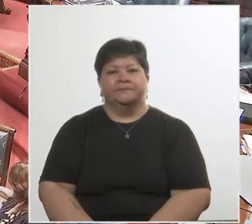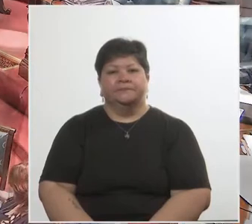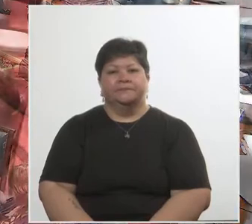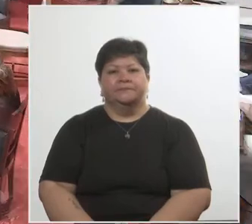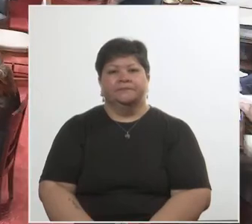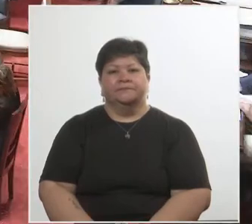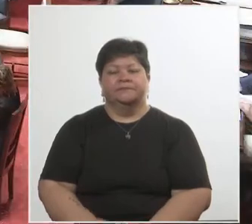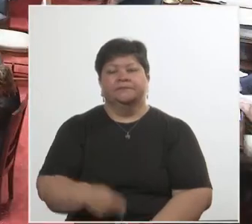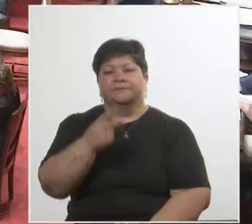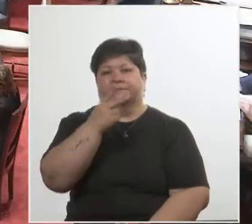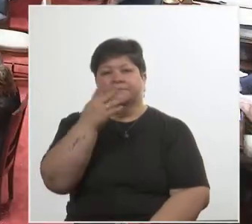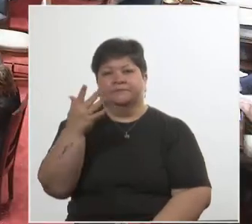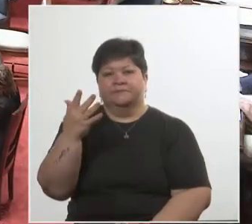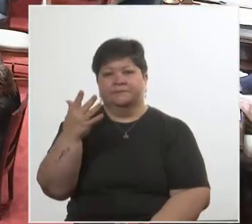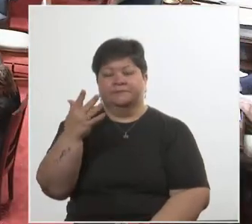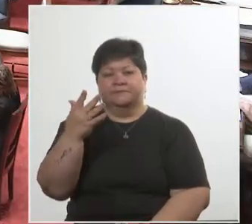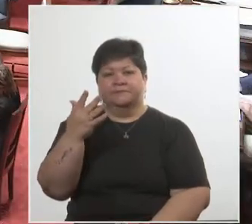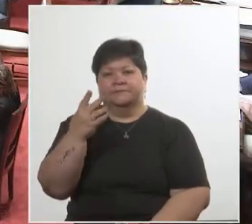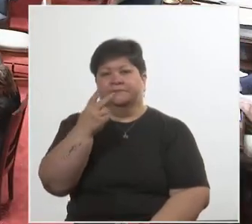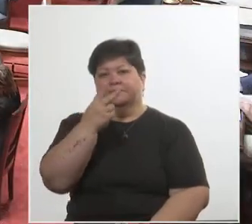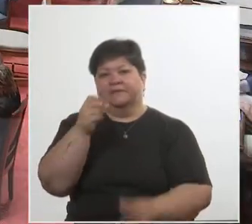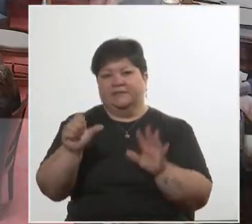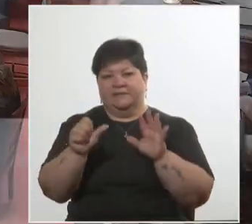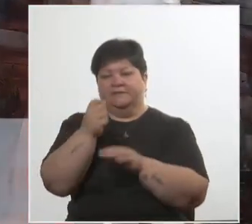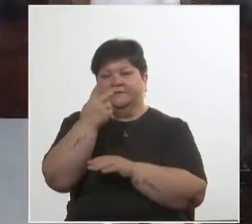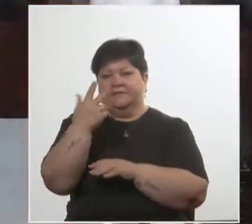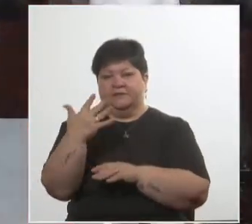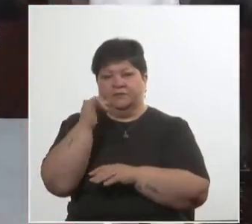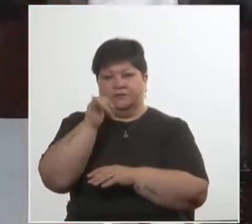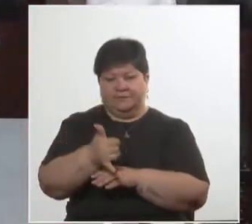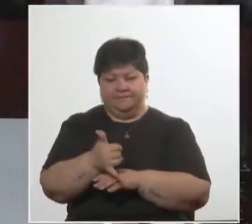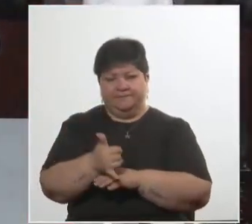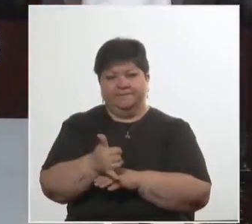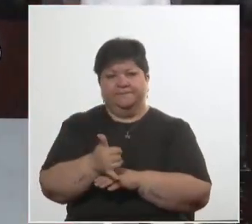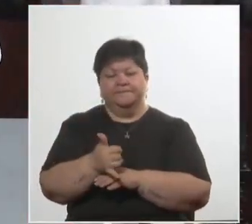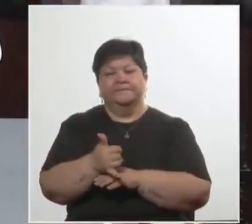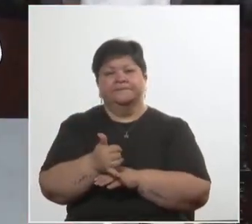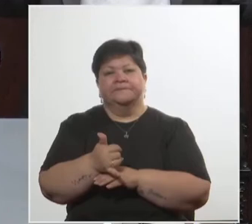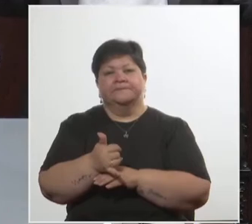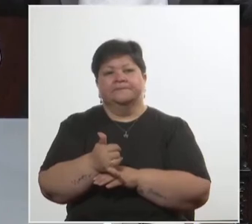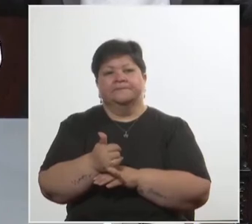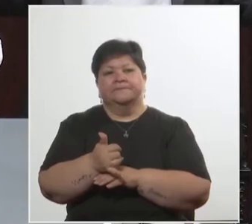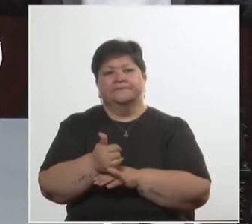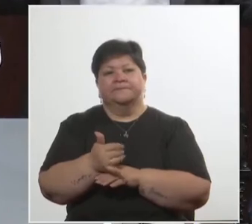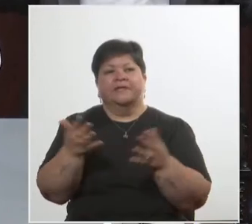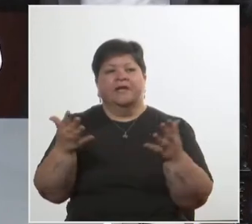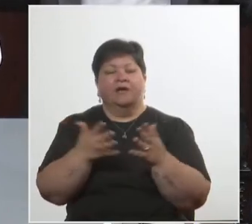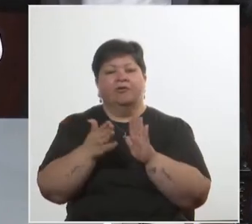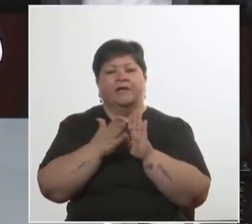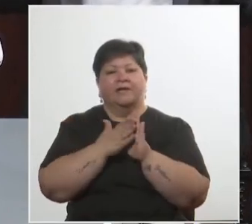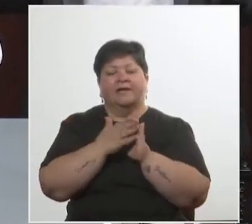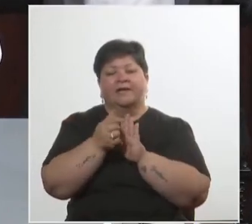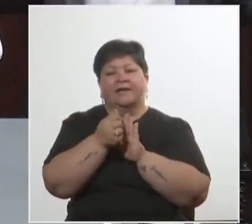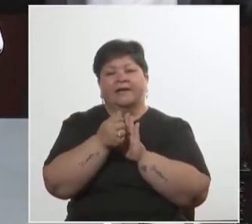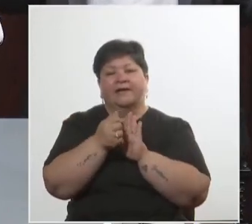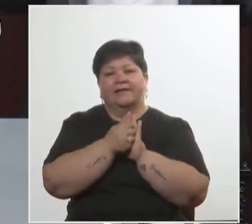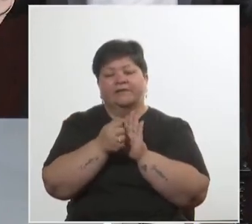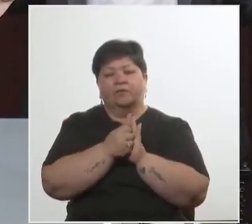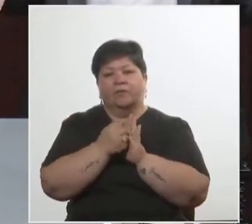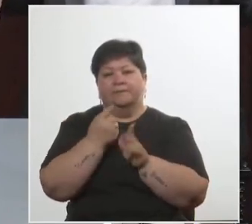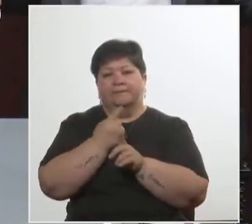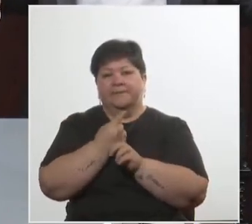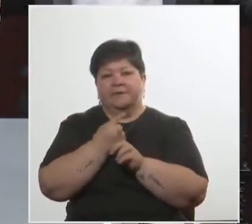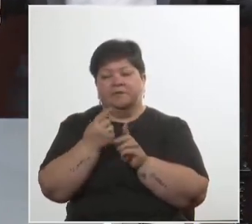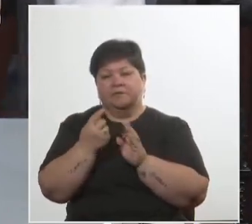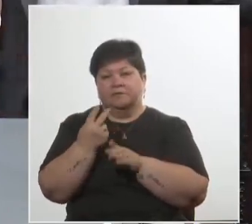25 en 26 25 en 26 afirmativo vamos entonces ahora a votar el artículo primero y el artículo segundo